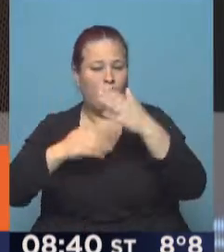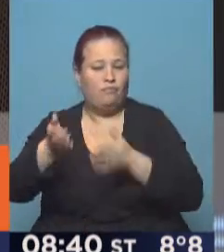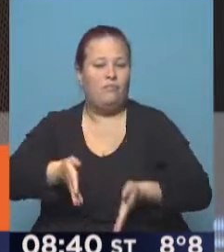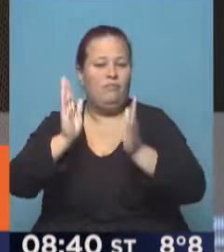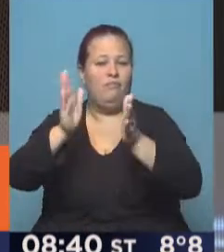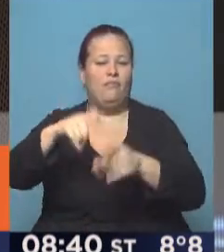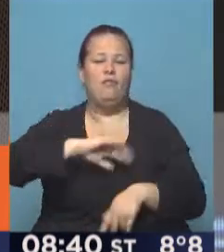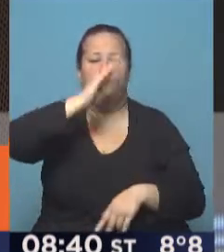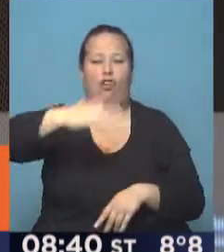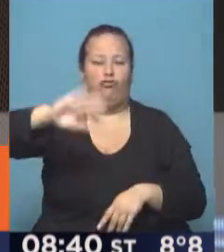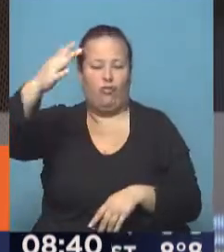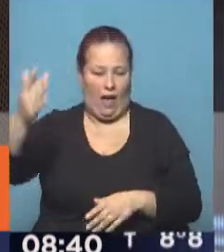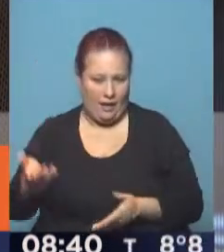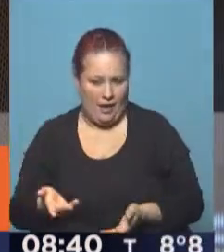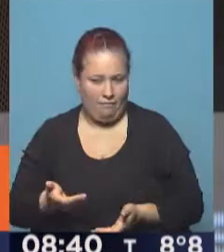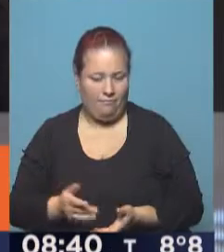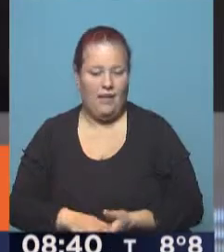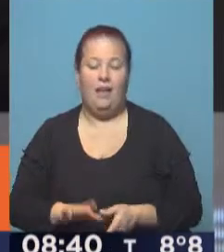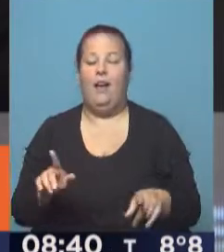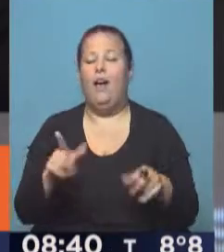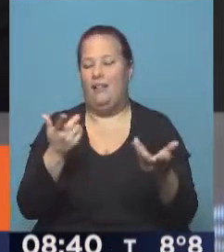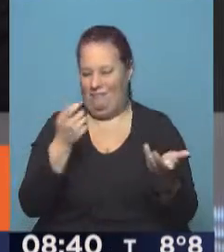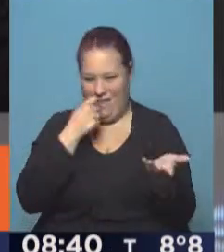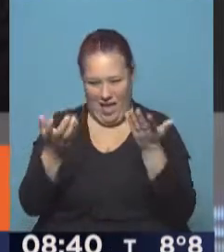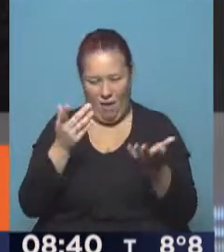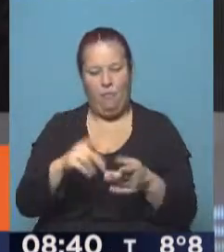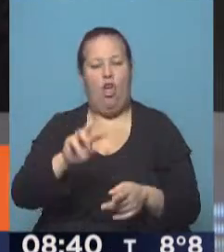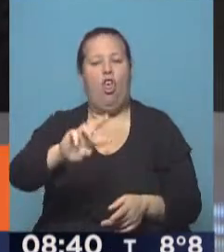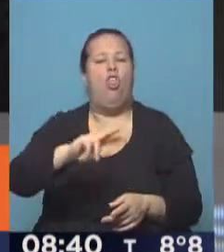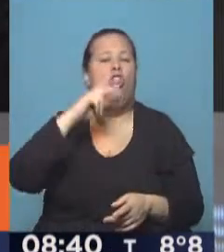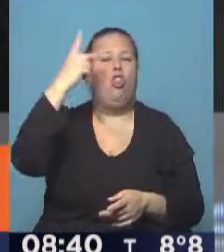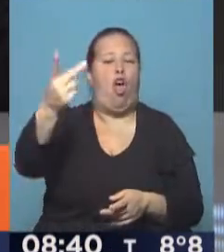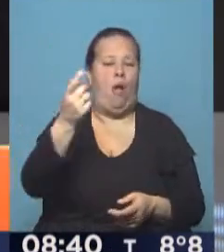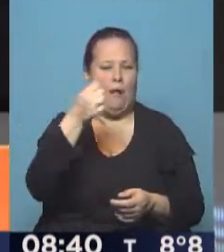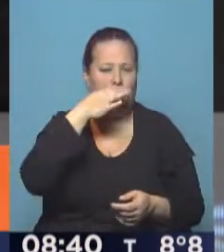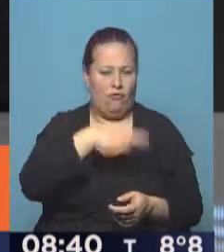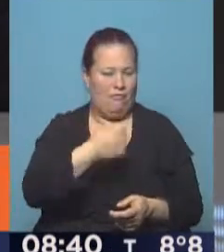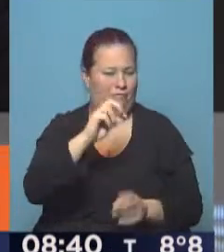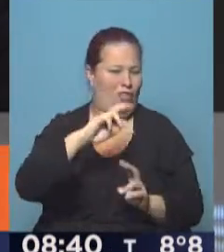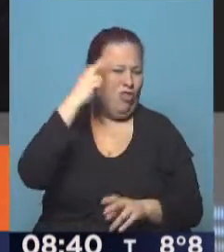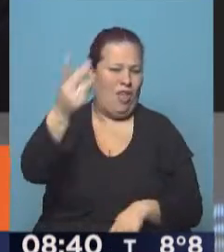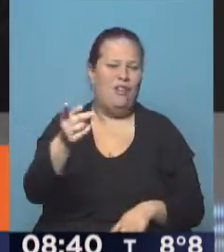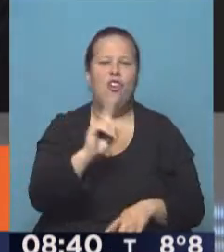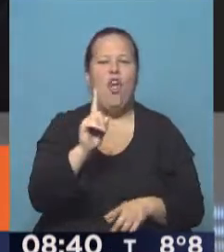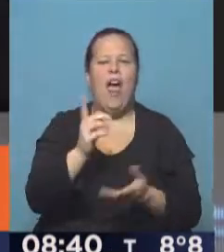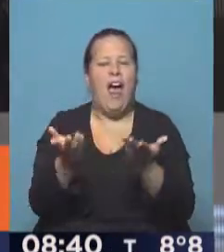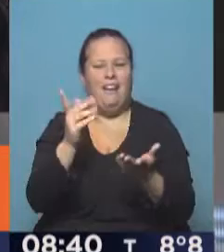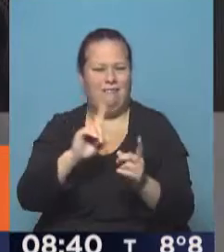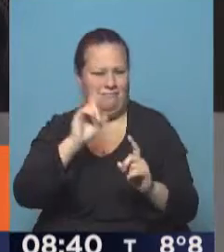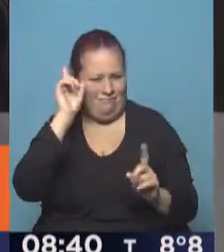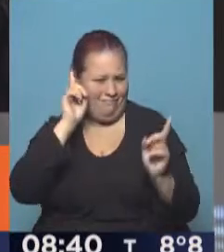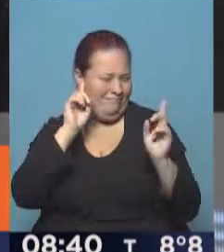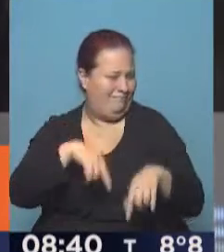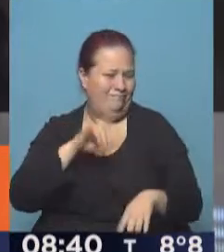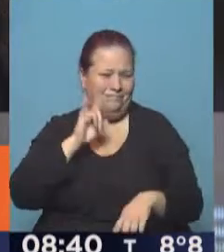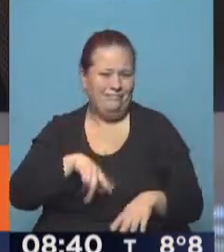camino en zona de alta montaña. Es decir, se duplicaban los precios de manera ni siquiera comparable, porque una cosa